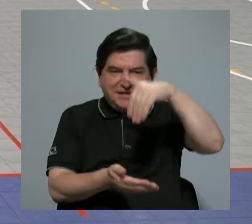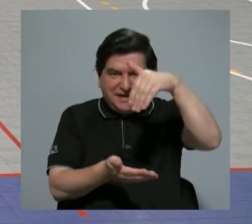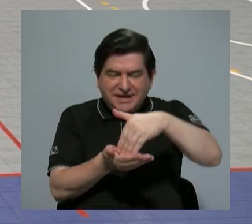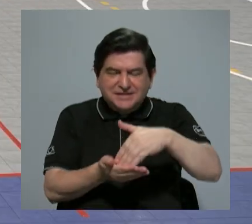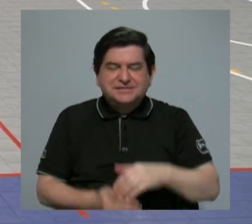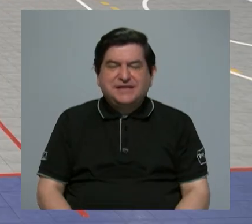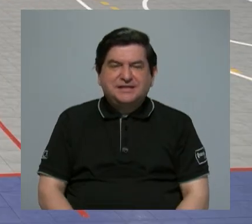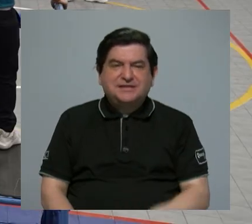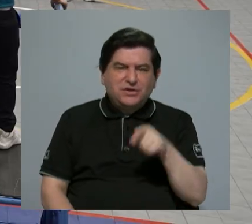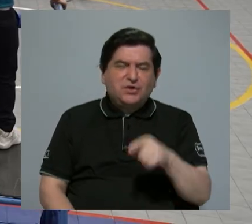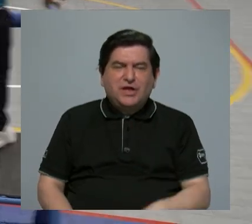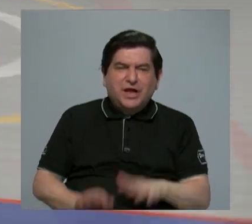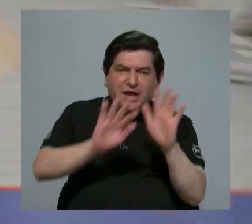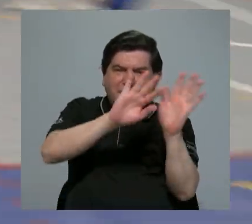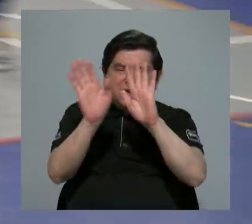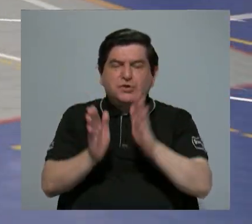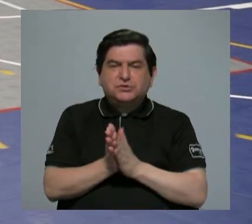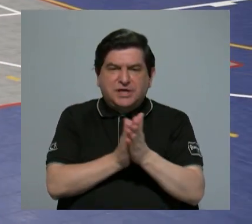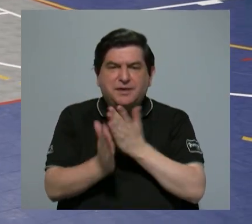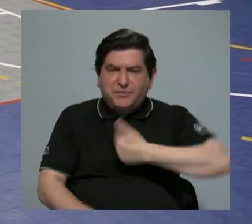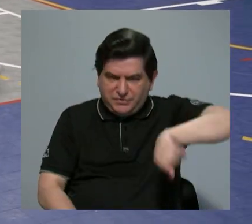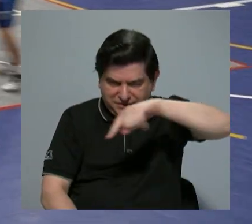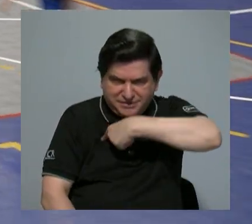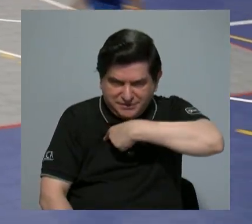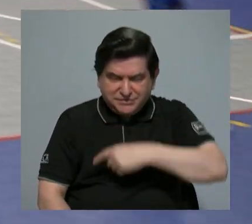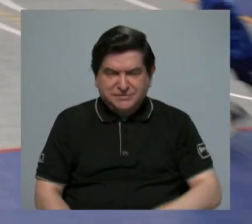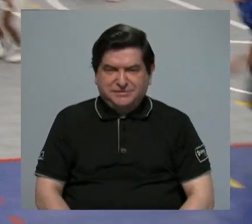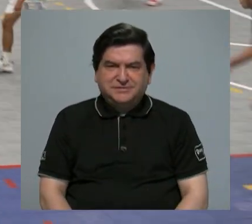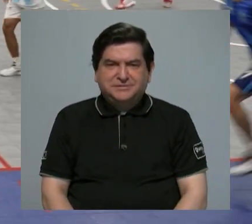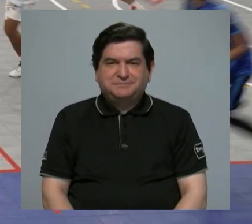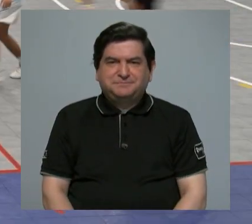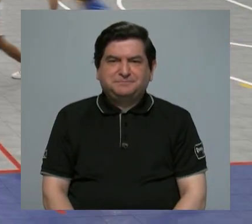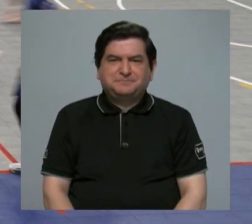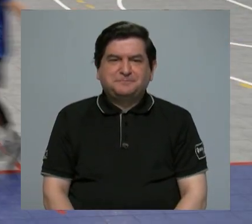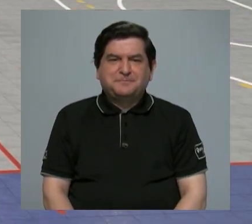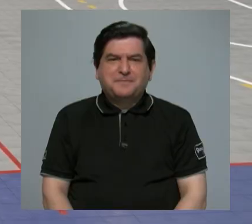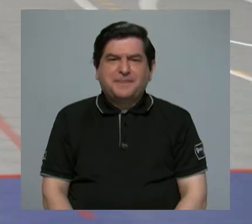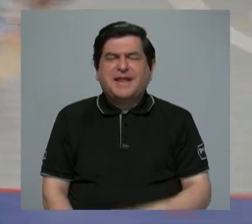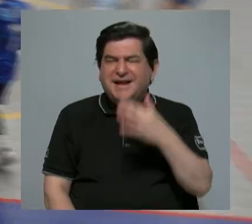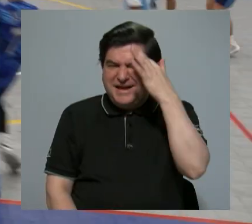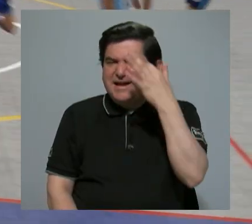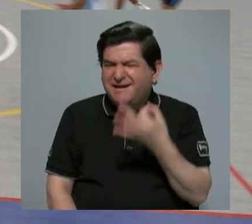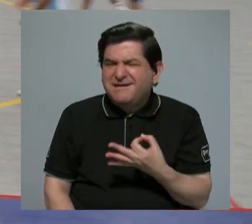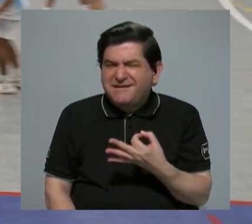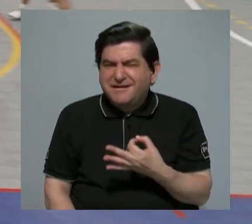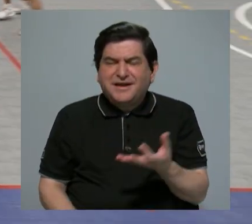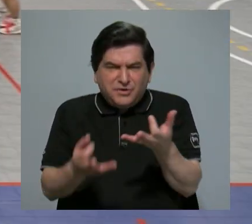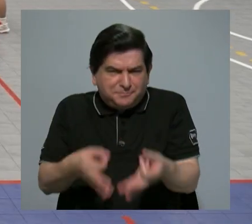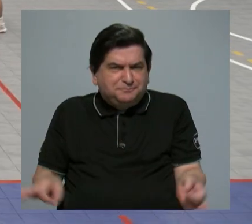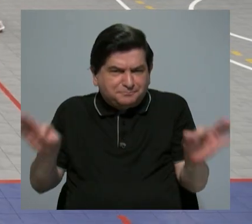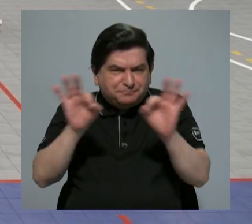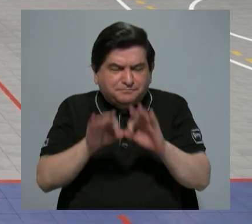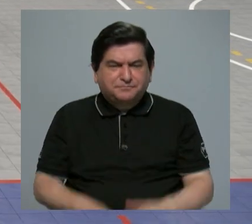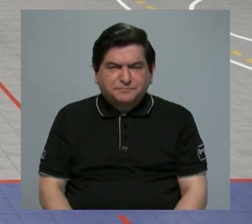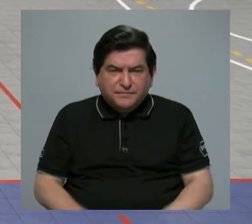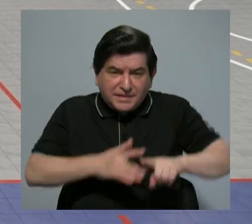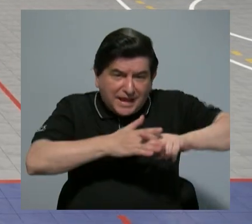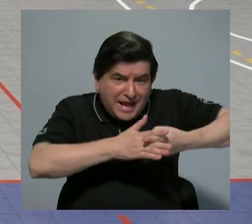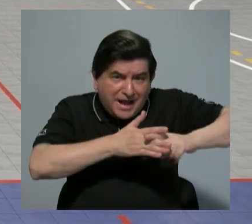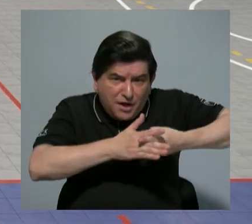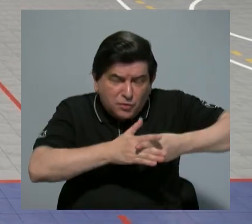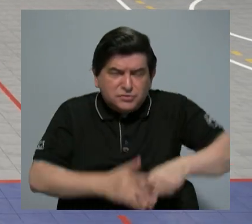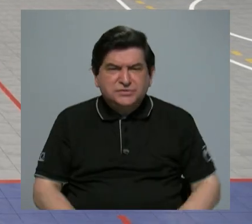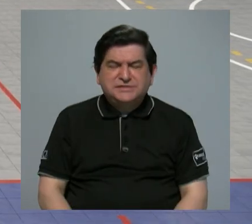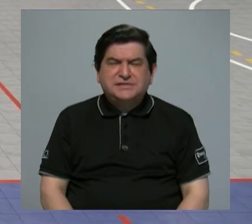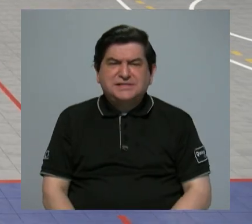están bloqueando ellos y nosotros supimos aprovechar esa ventaja, ¿verdad? Claro. Sí me parece destacar que los ajustes